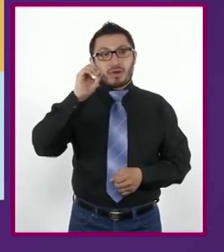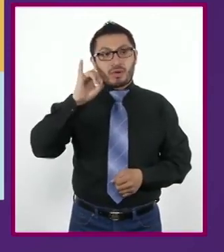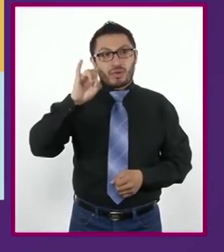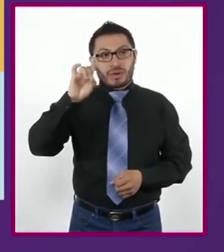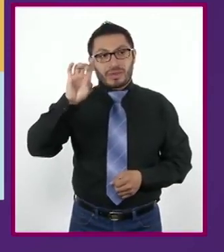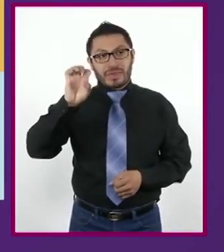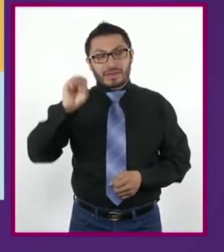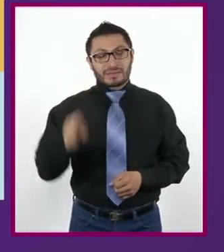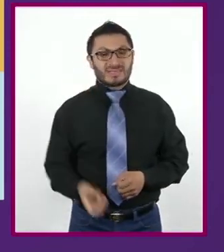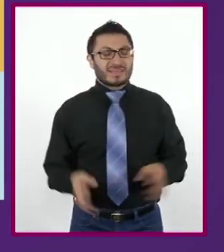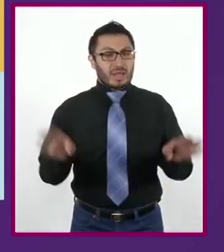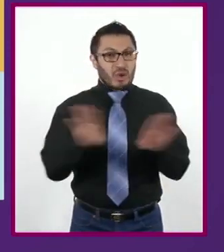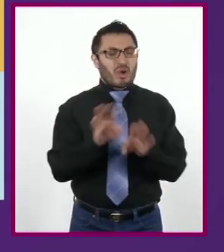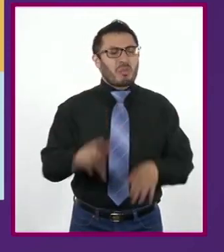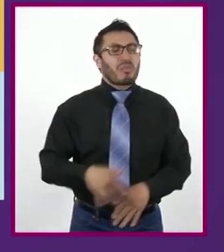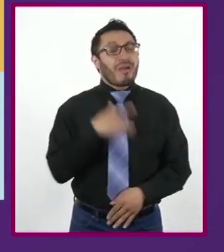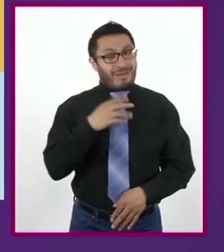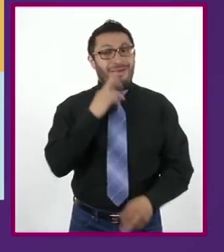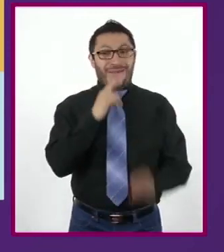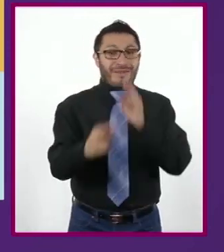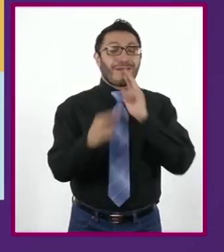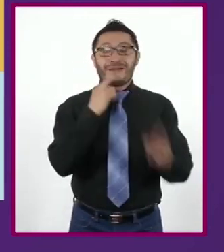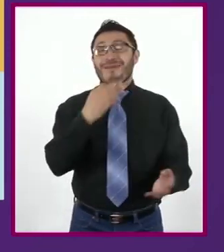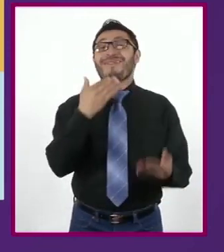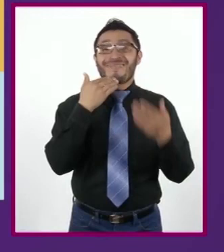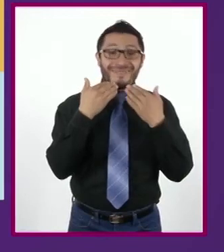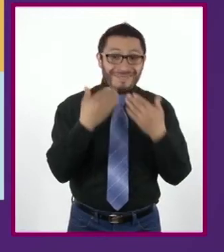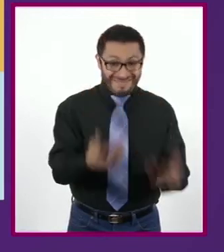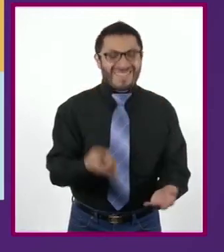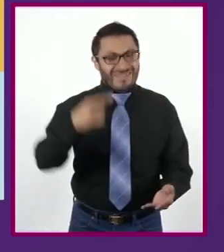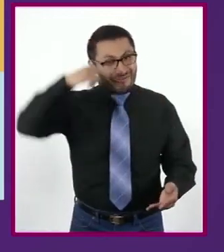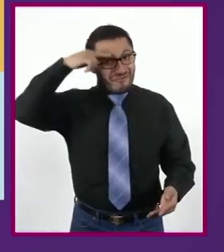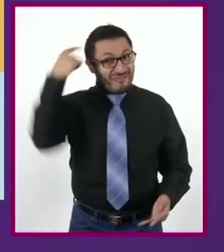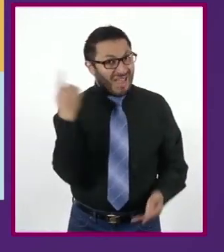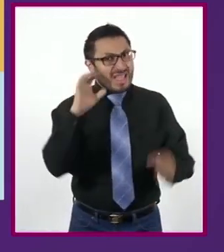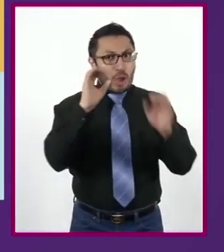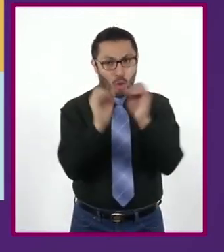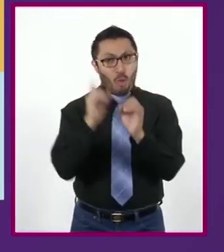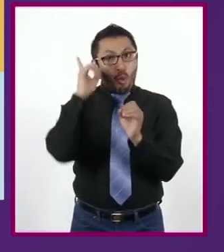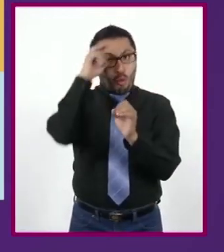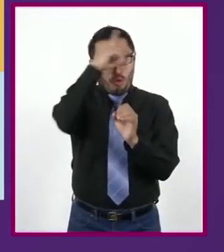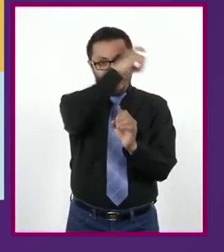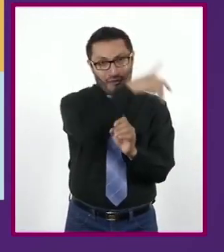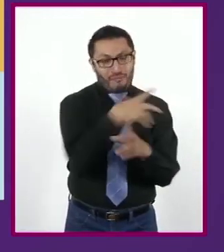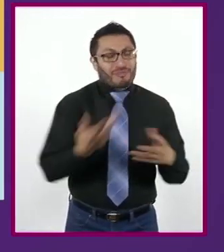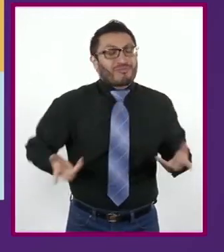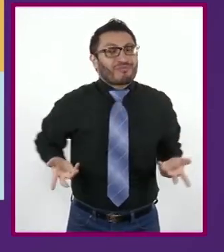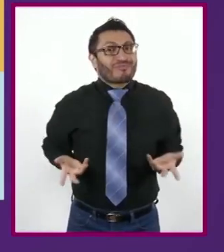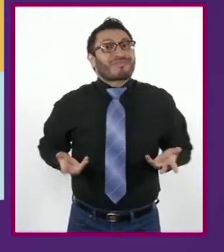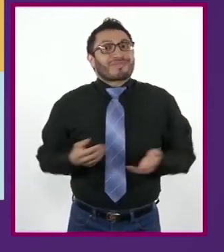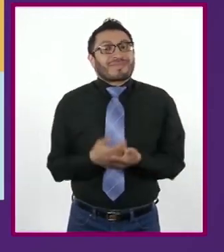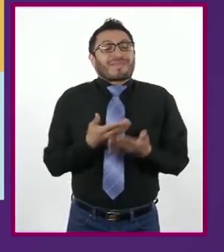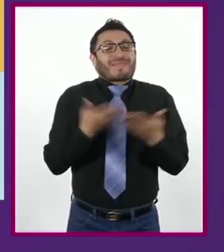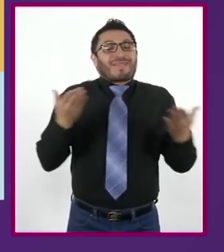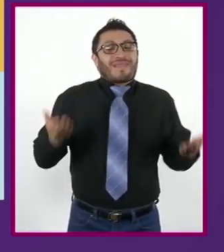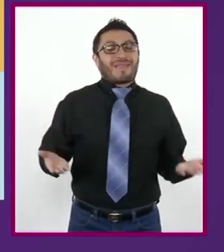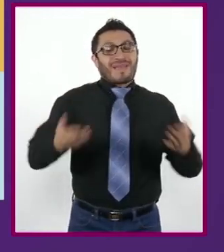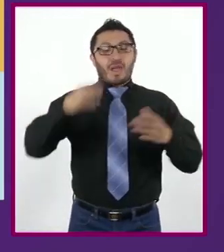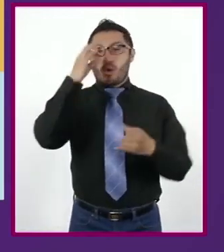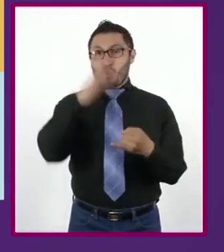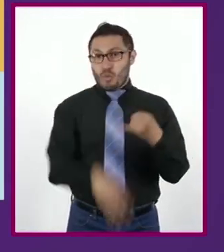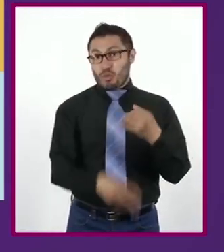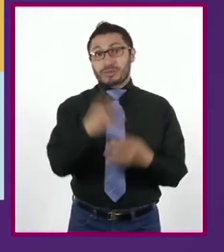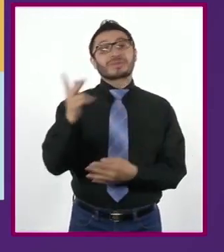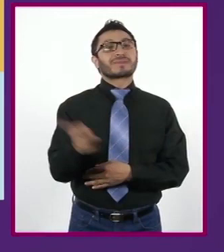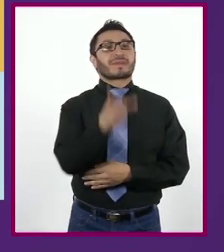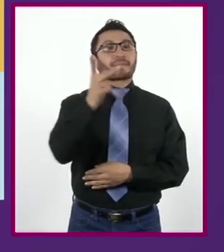se han sentido al resolver el crucigrama? ¿Se te ha hecho fácil o difícil? Ahora sí, última